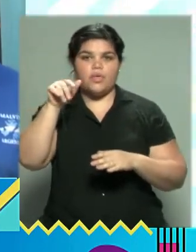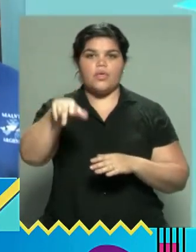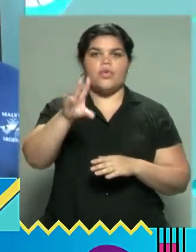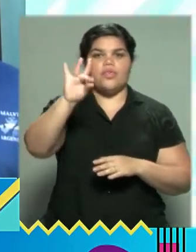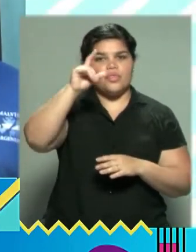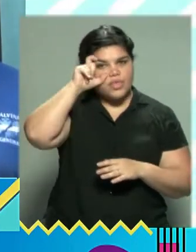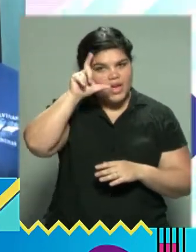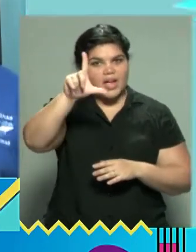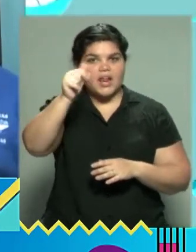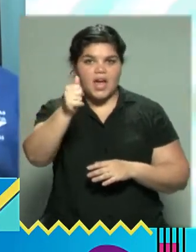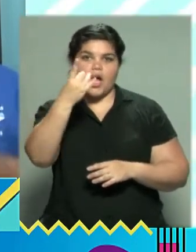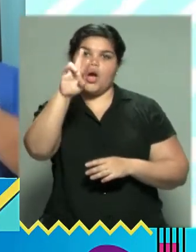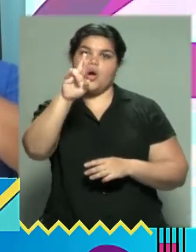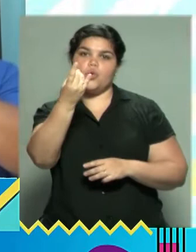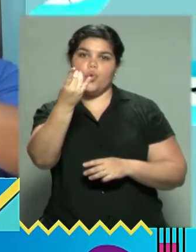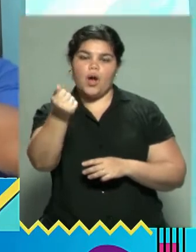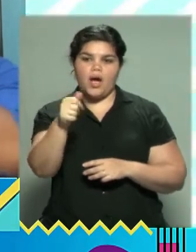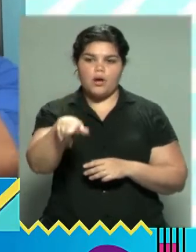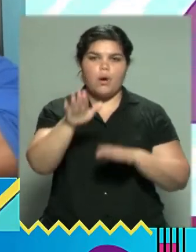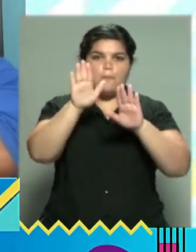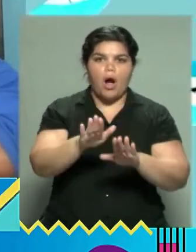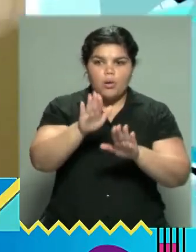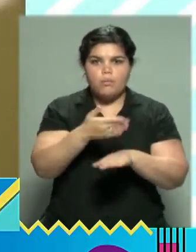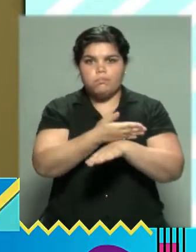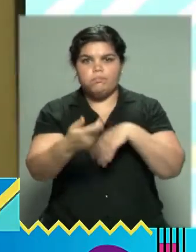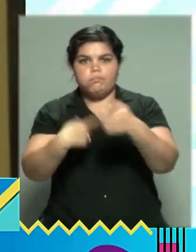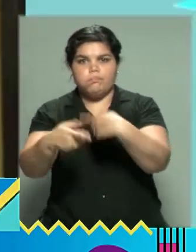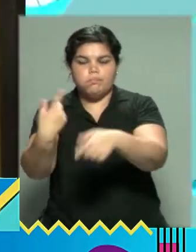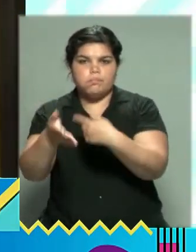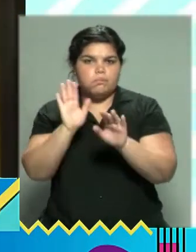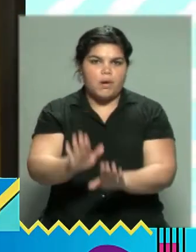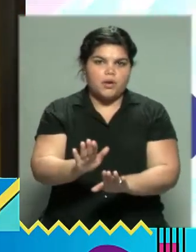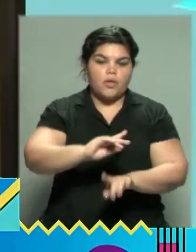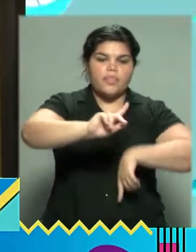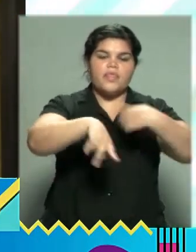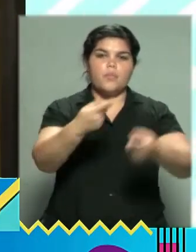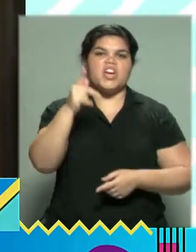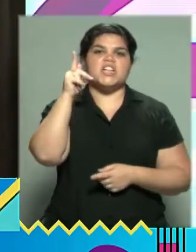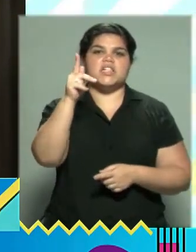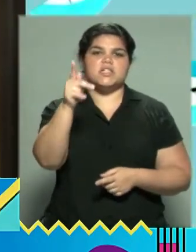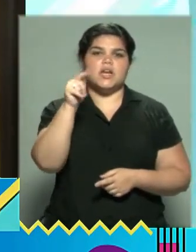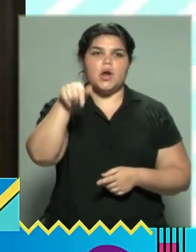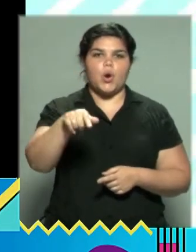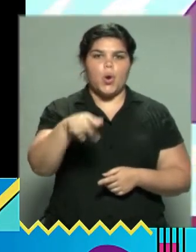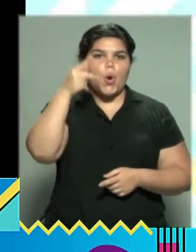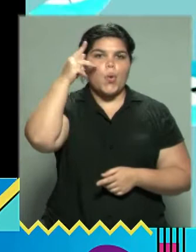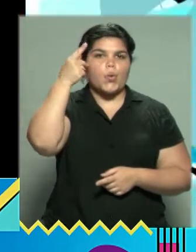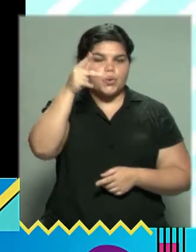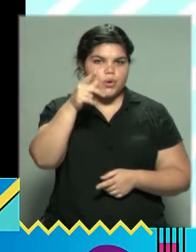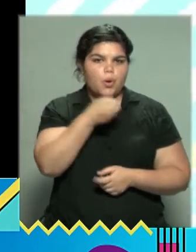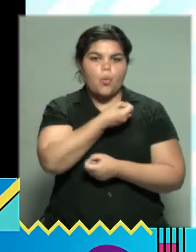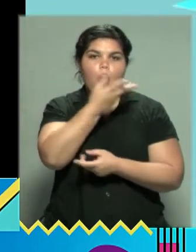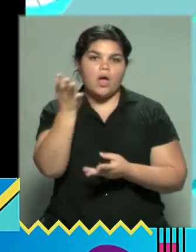paros consecutivos, digamos. ¿Y qué pasó después? Viene Néstor Kirchner. ¿Cuántos paros generales tuvo Néstor Kirchner? No tuvo